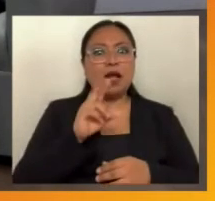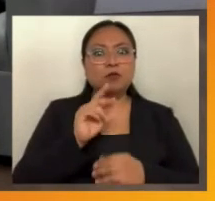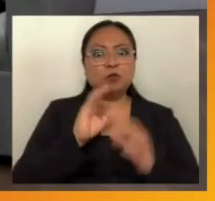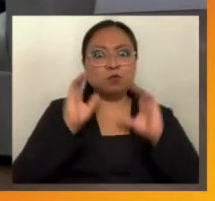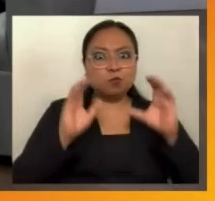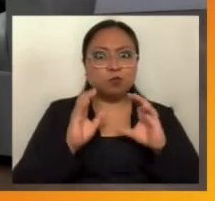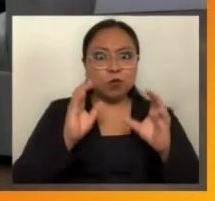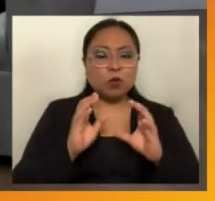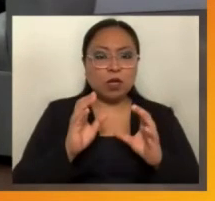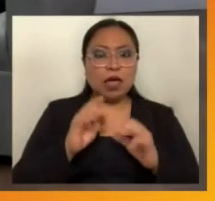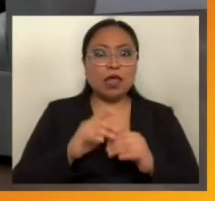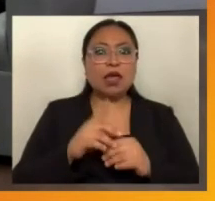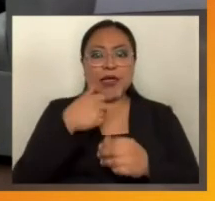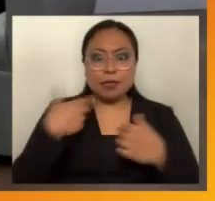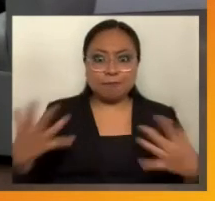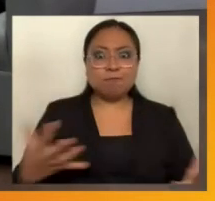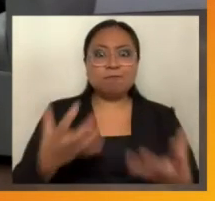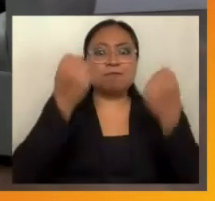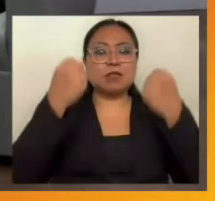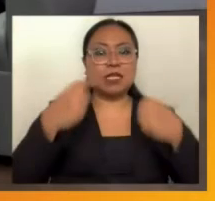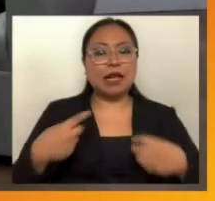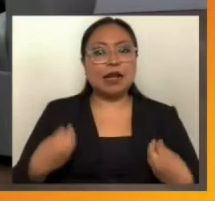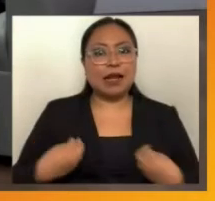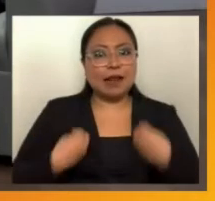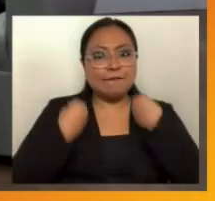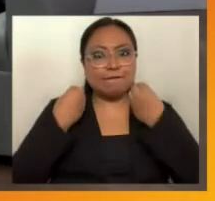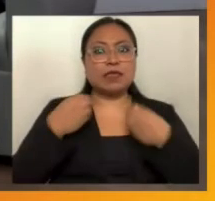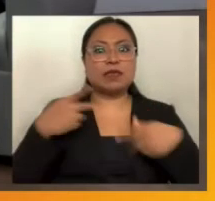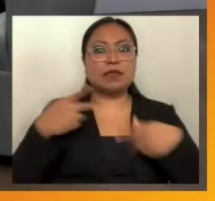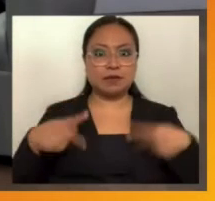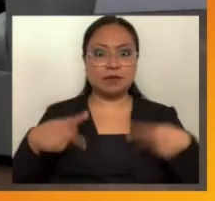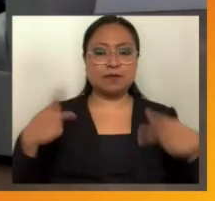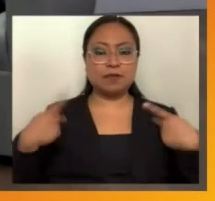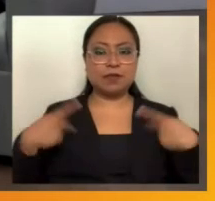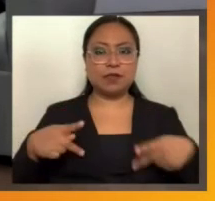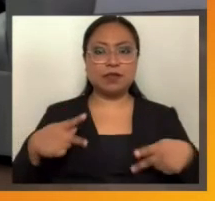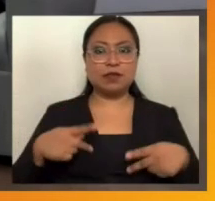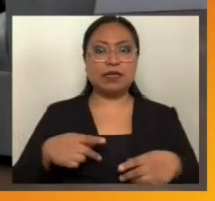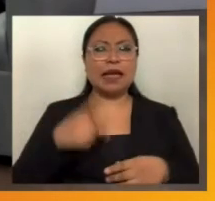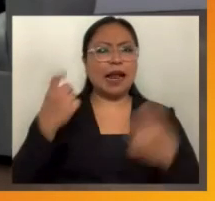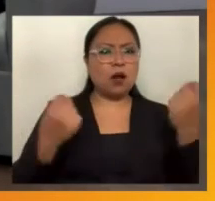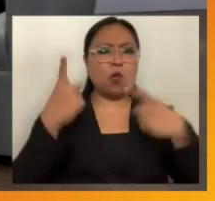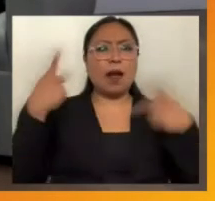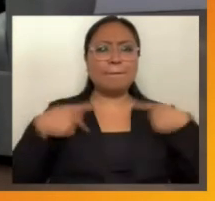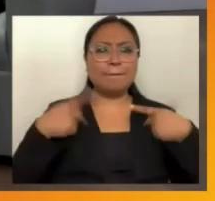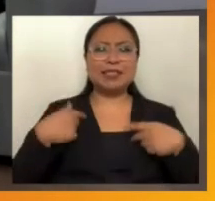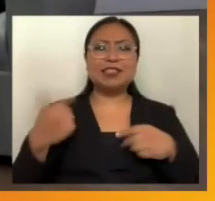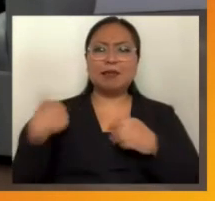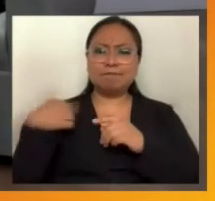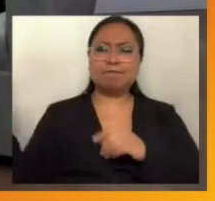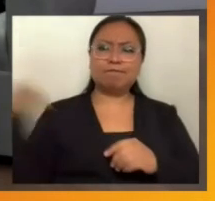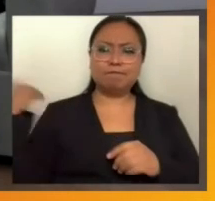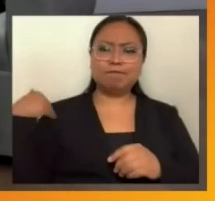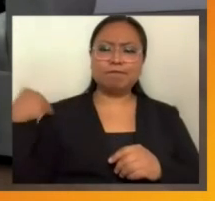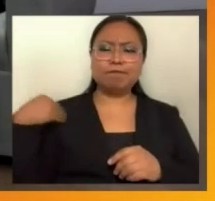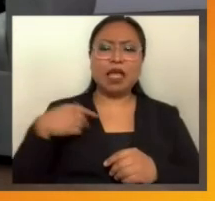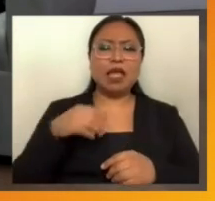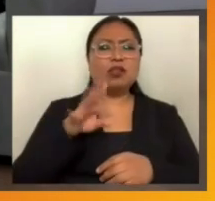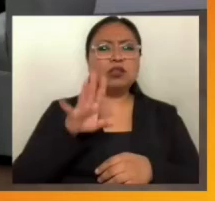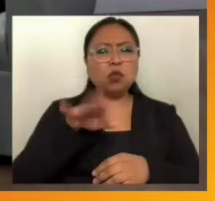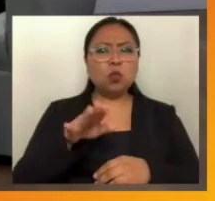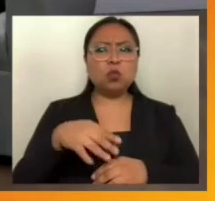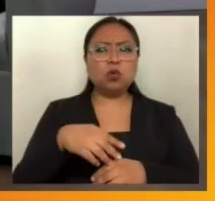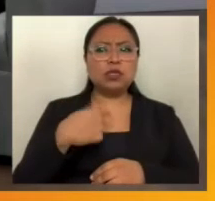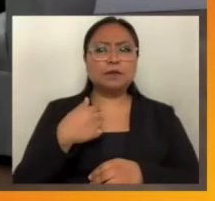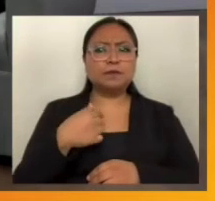de salvar vidas. Totalmente. A mí me escriben muchas chavas de mi edad diciéndome, oye,